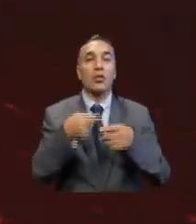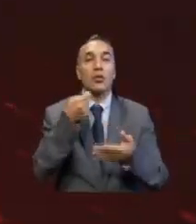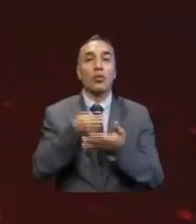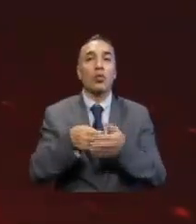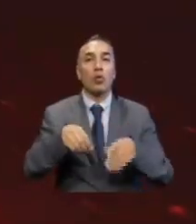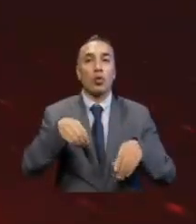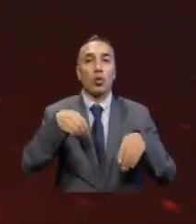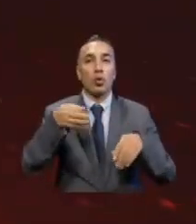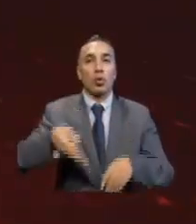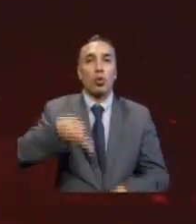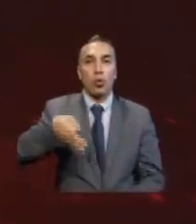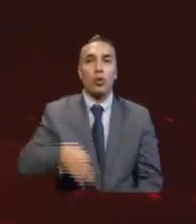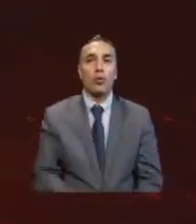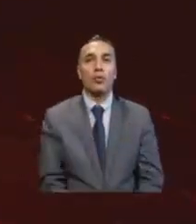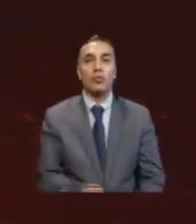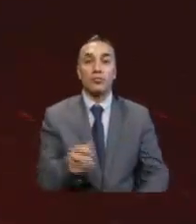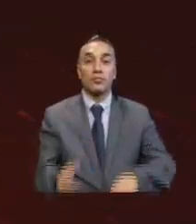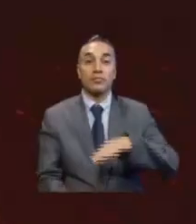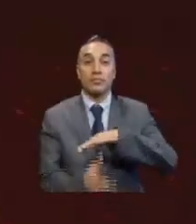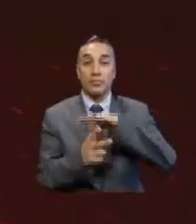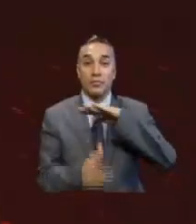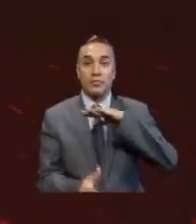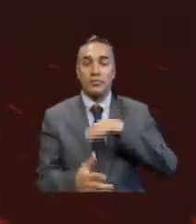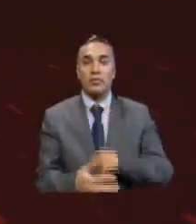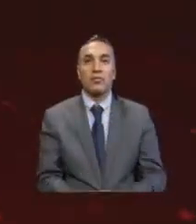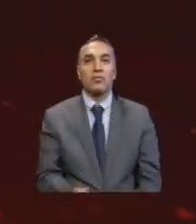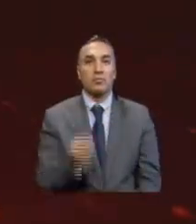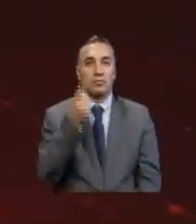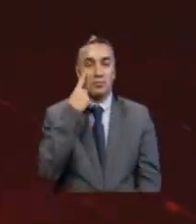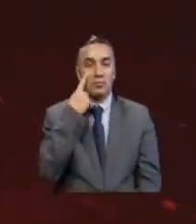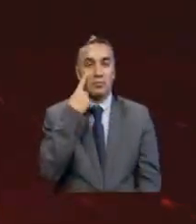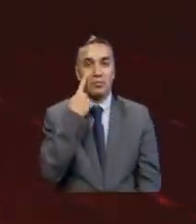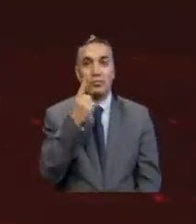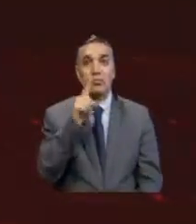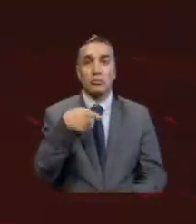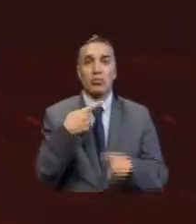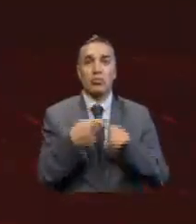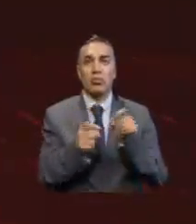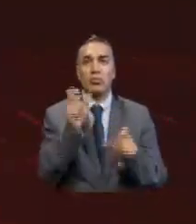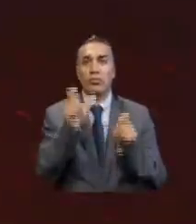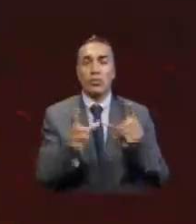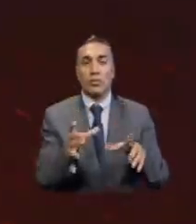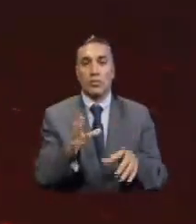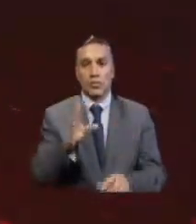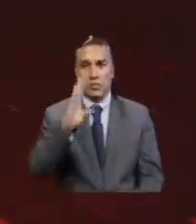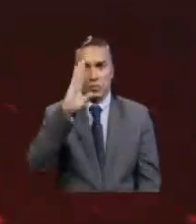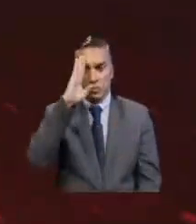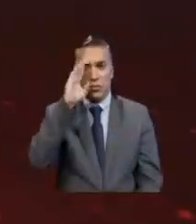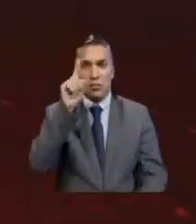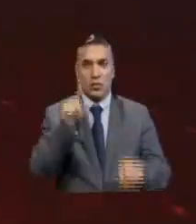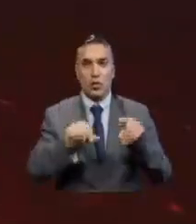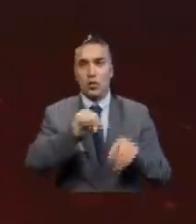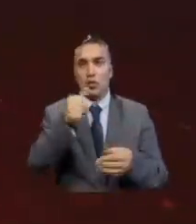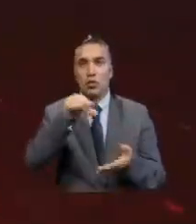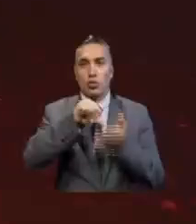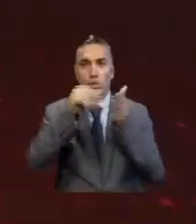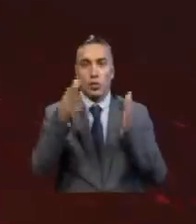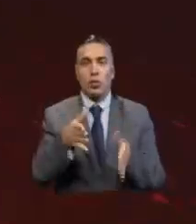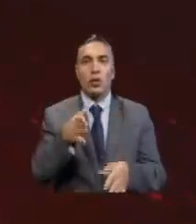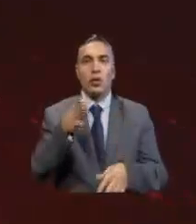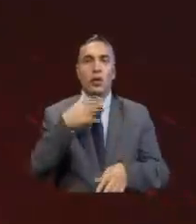Durán, en el lado del estacionamiento. Miren ustedes cuando personal de seguridad y algunos otros ciudadanos